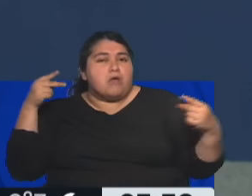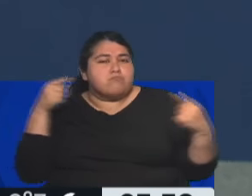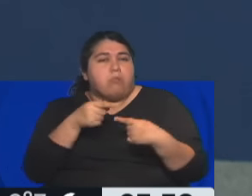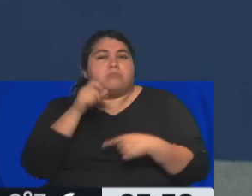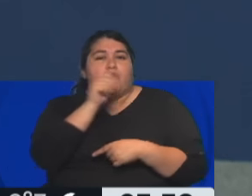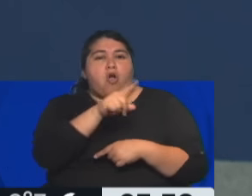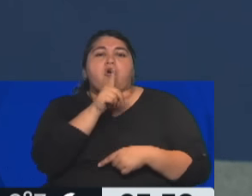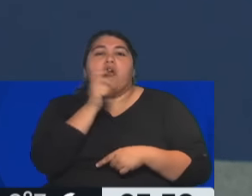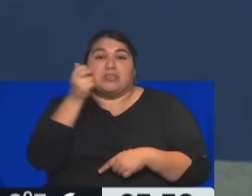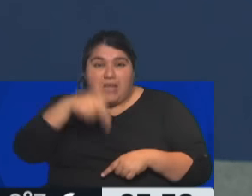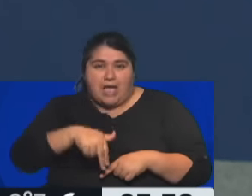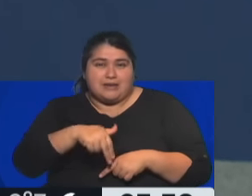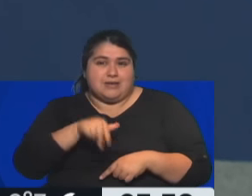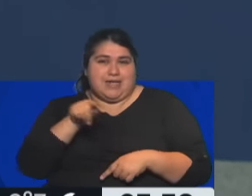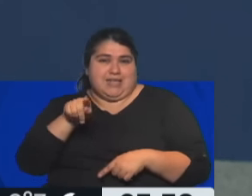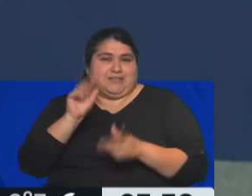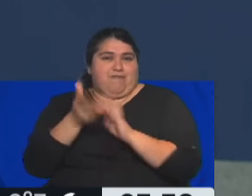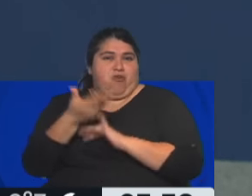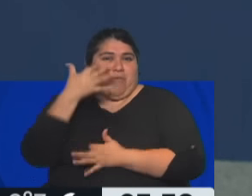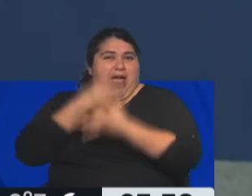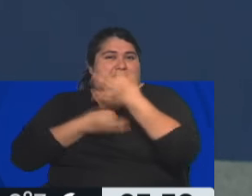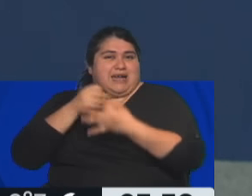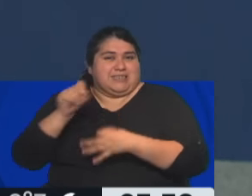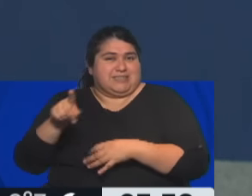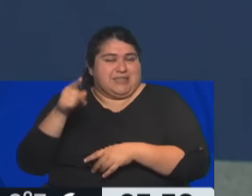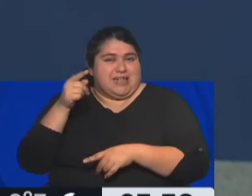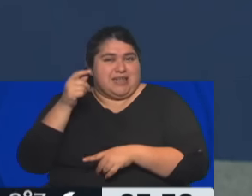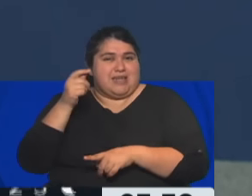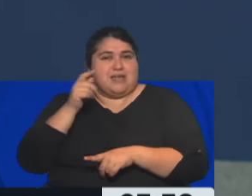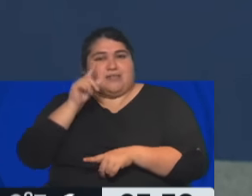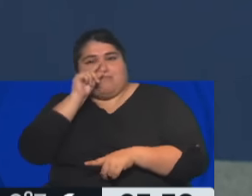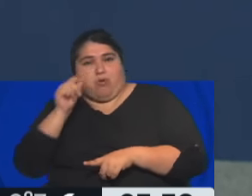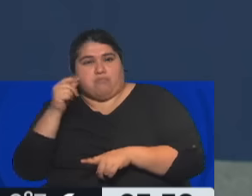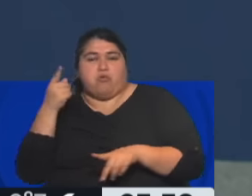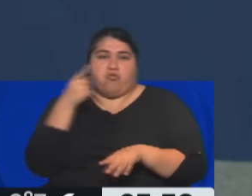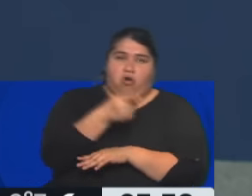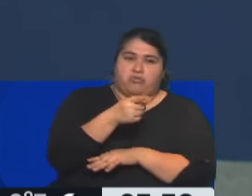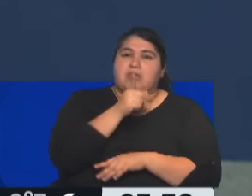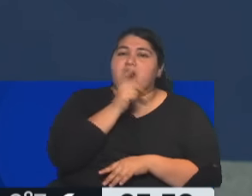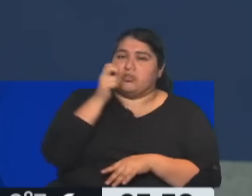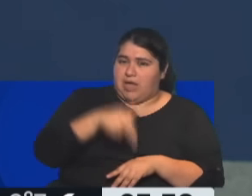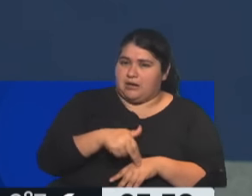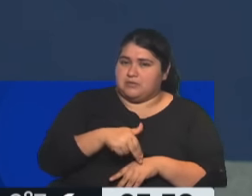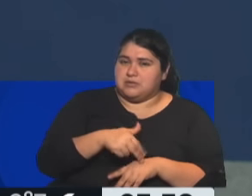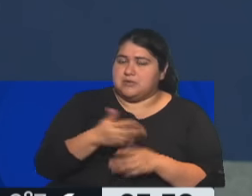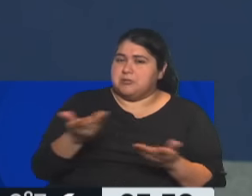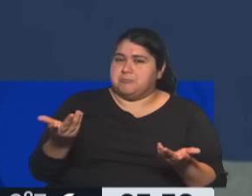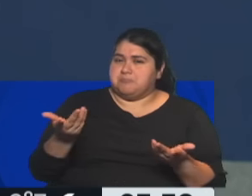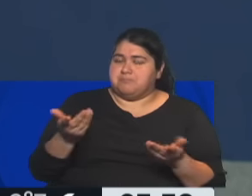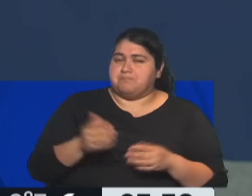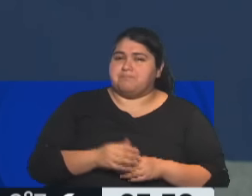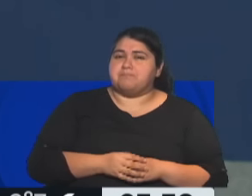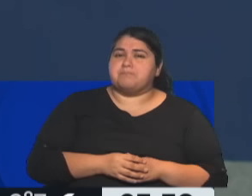Putin justamente para disputarle poder a la OTAN en medio de esta guerra, este conflicto